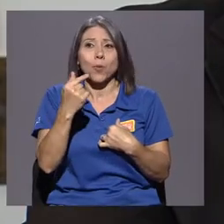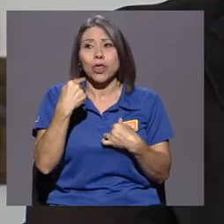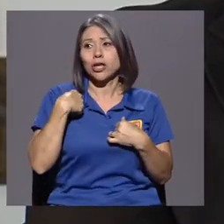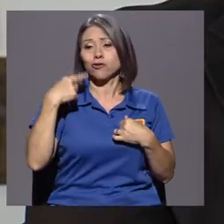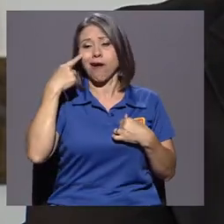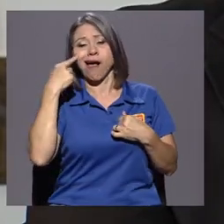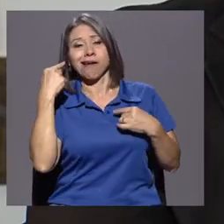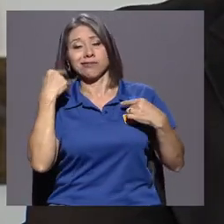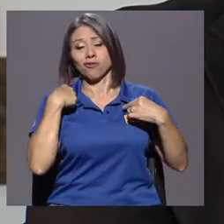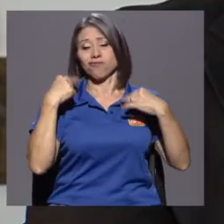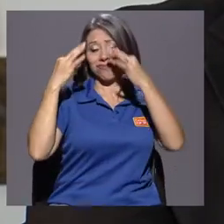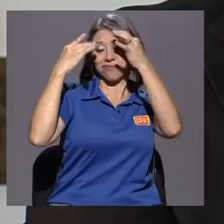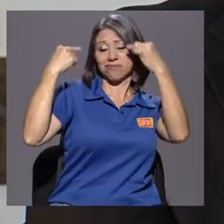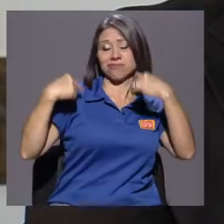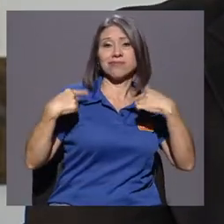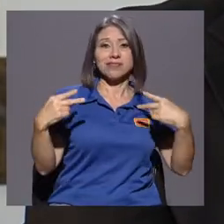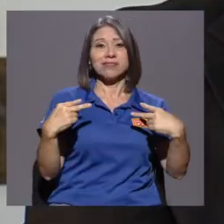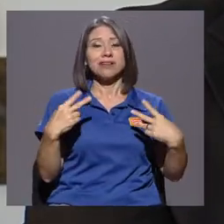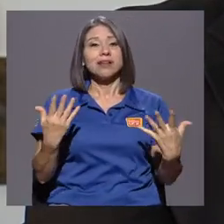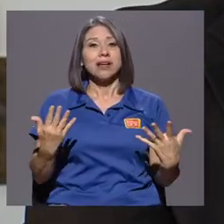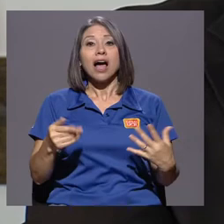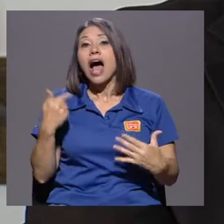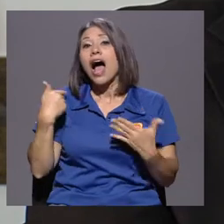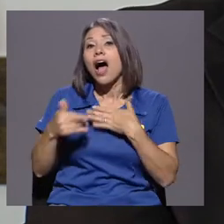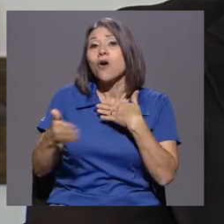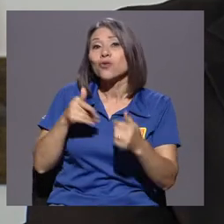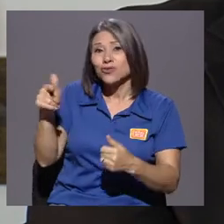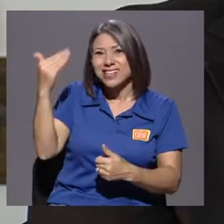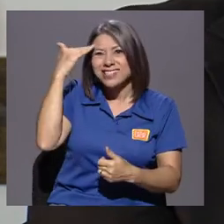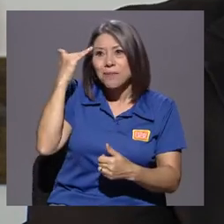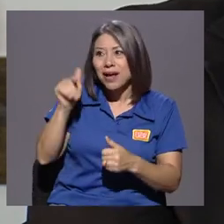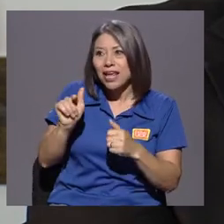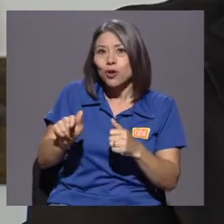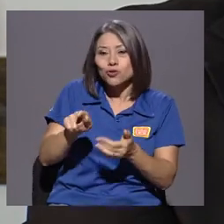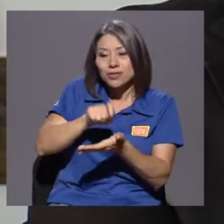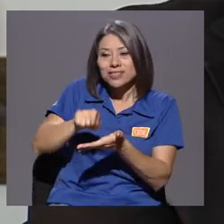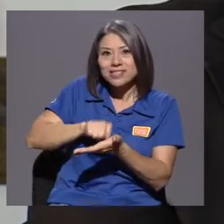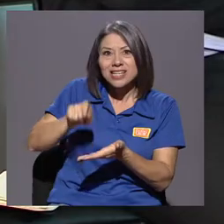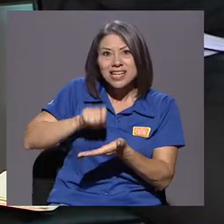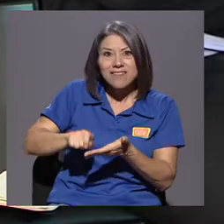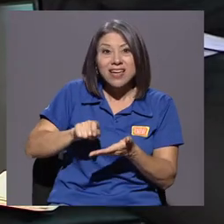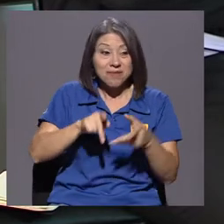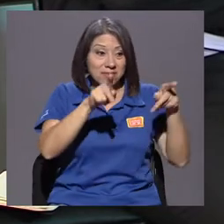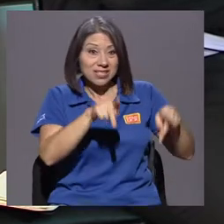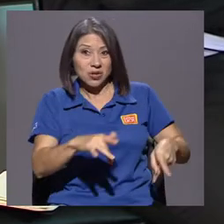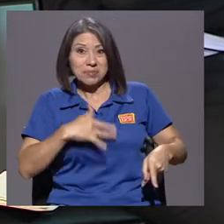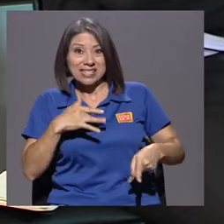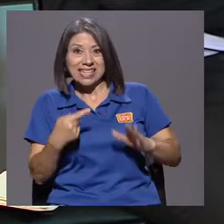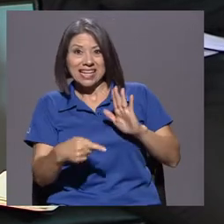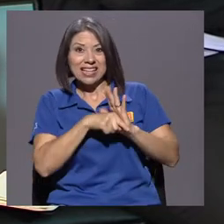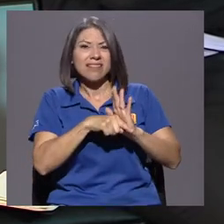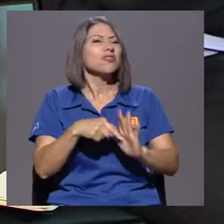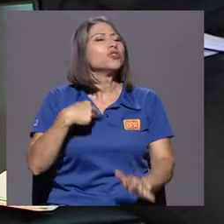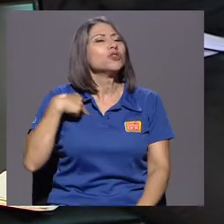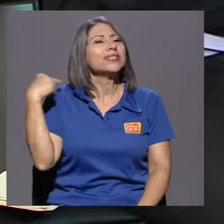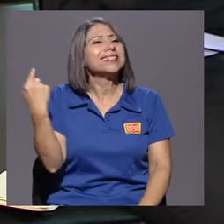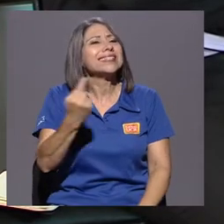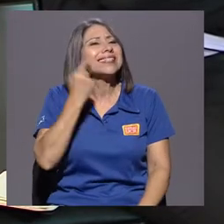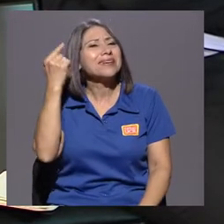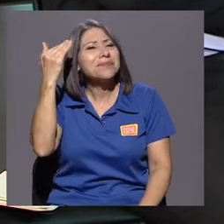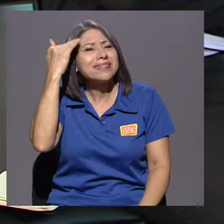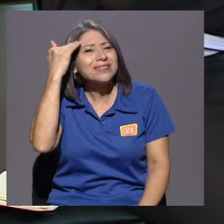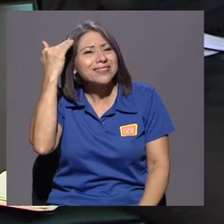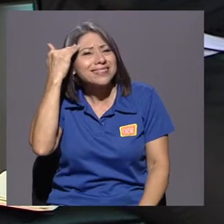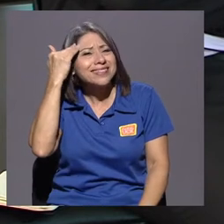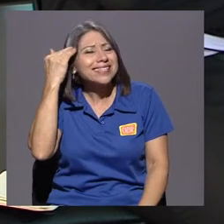de esas columnas van generar una reacción 100 libres lo sé malo siempre lo sé sí y si no soy más severo